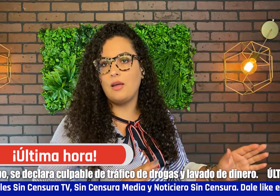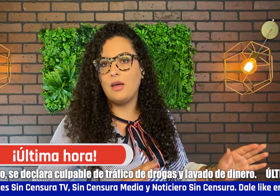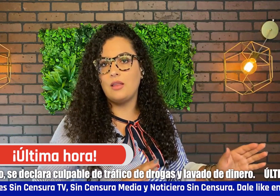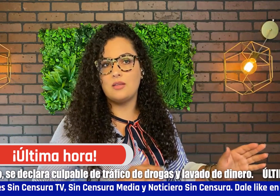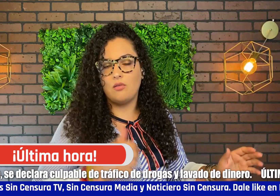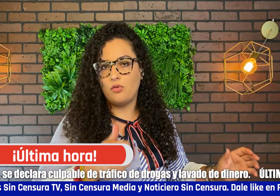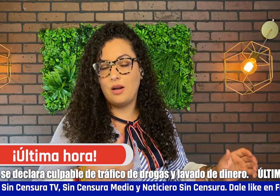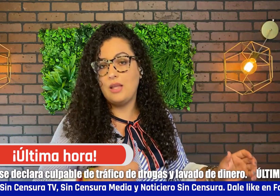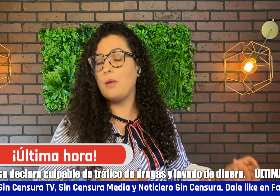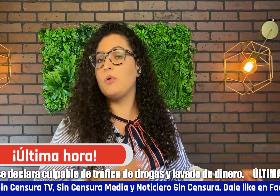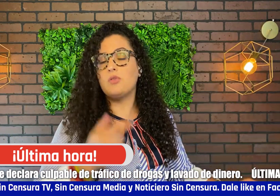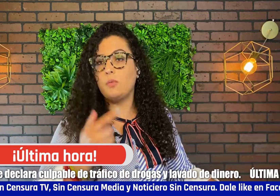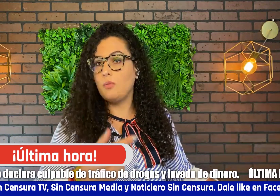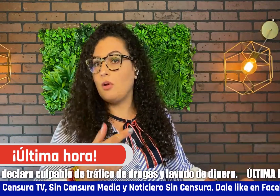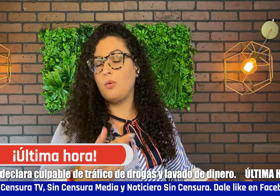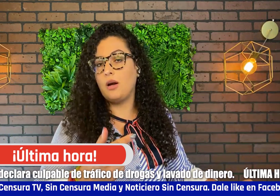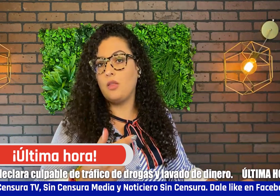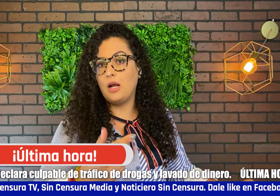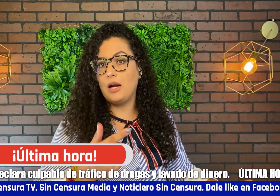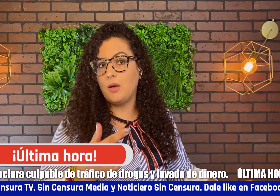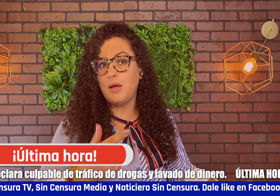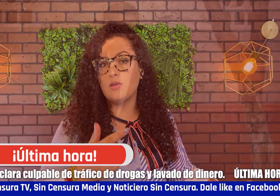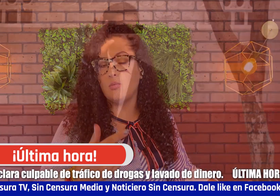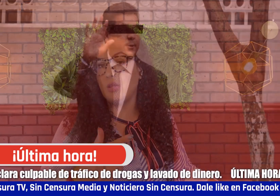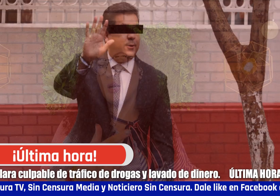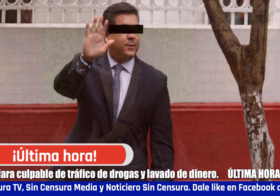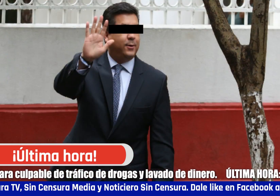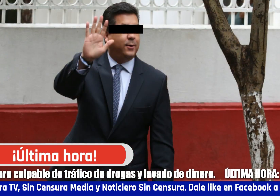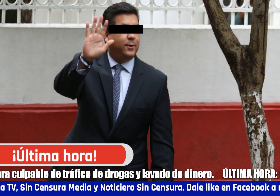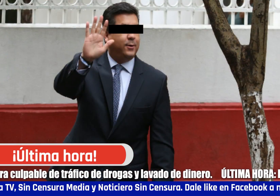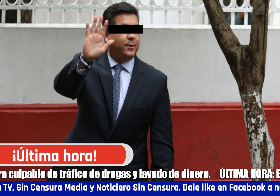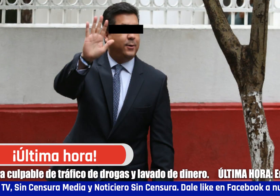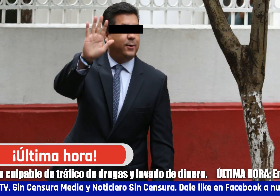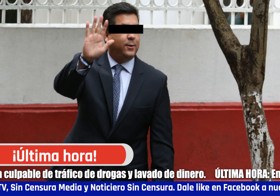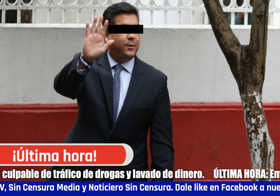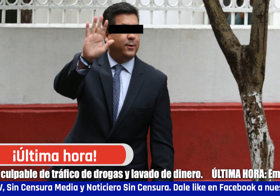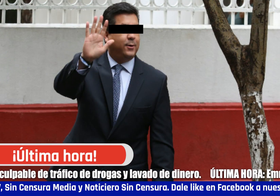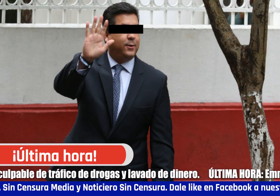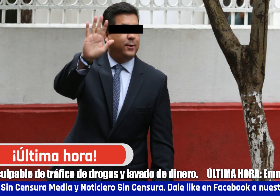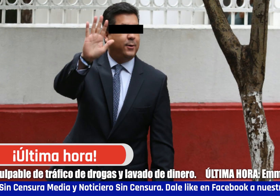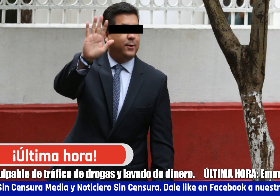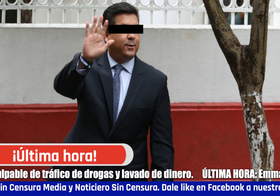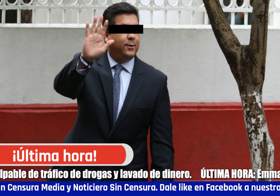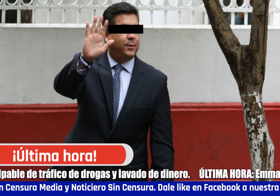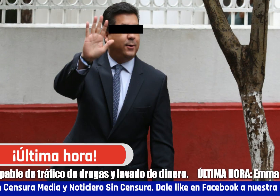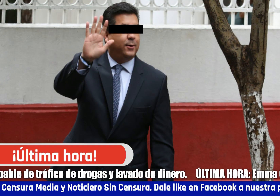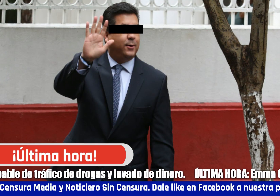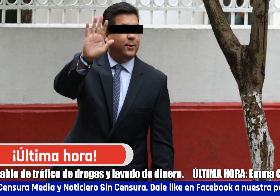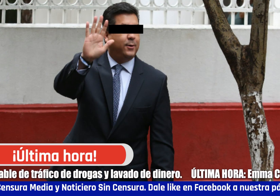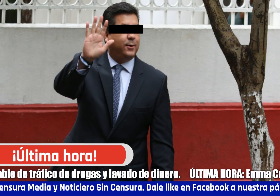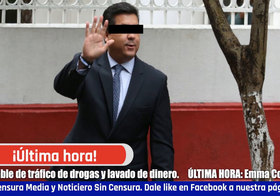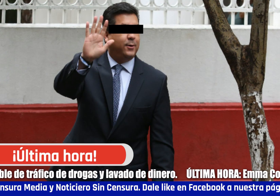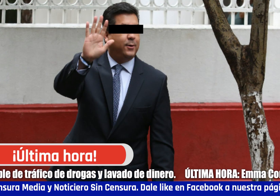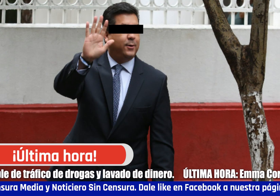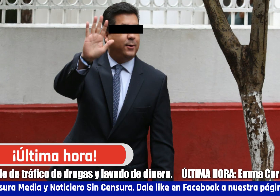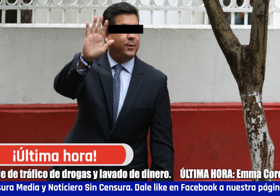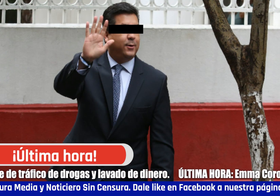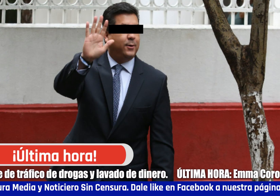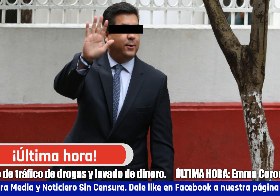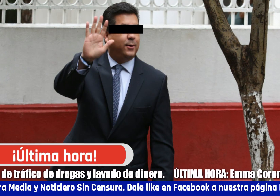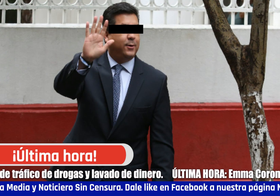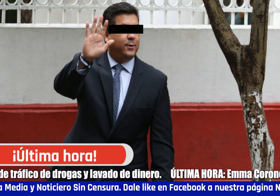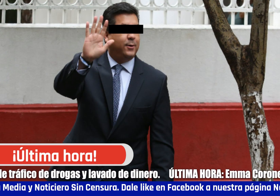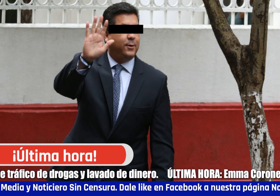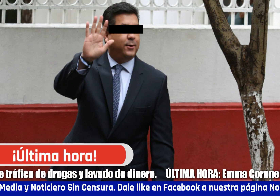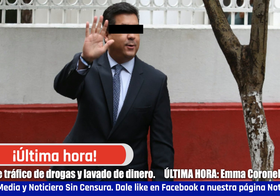gobernador al que desaforan, y tampoco es el primer gobernador al que van a someter a un proceso judicial por delitos graves, considero que tendrían